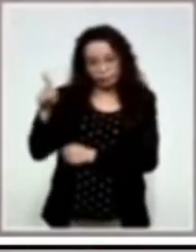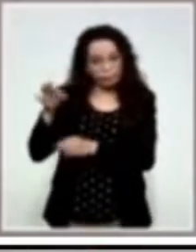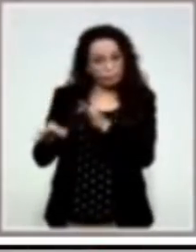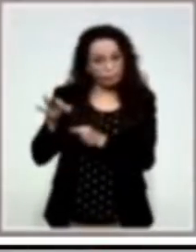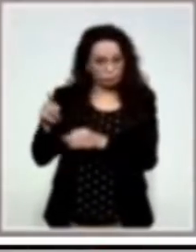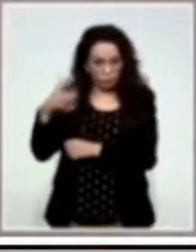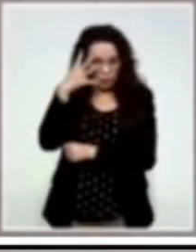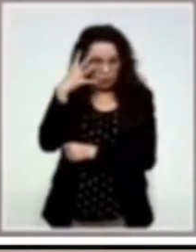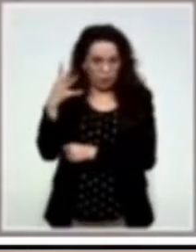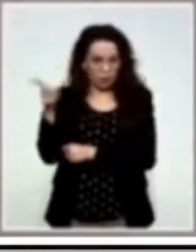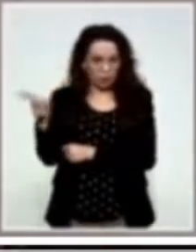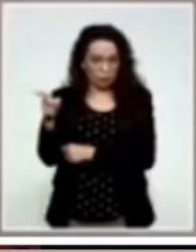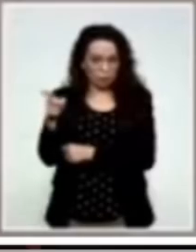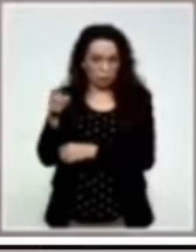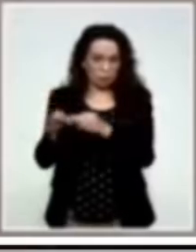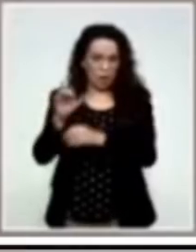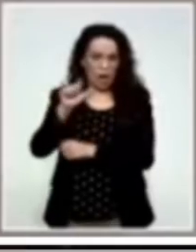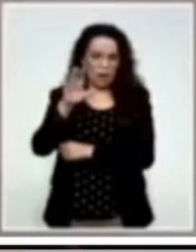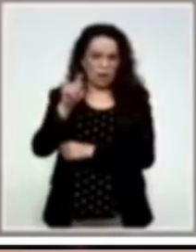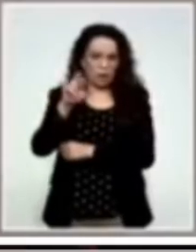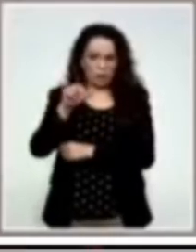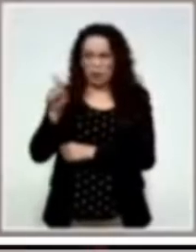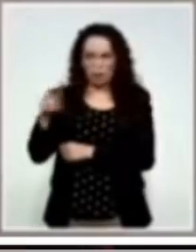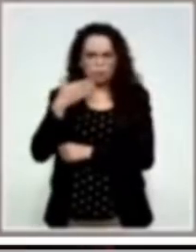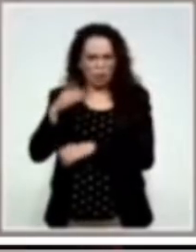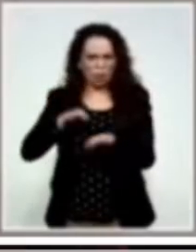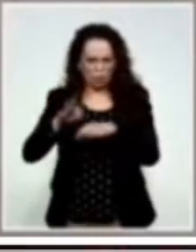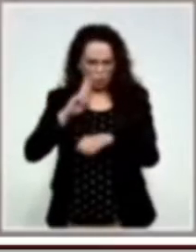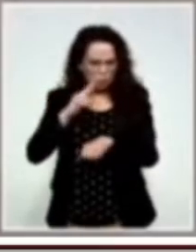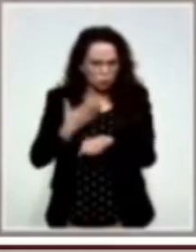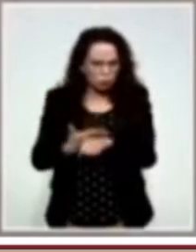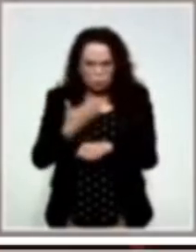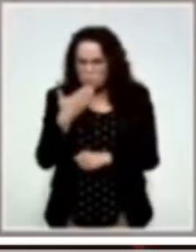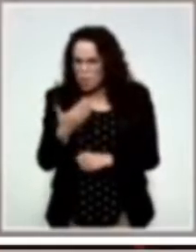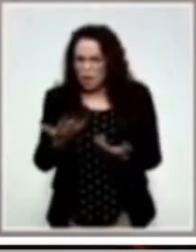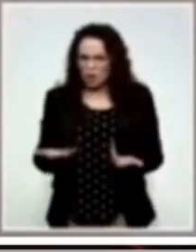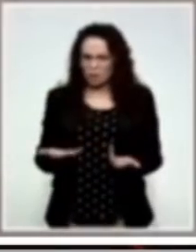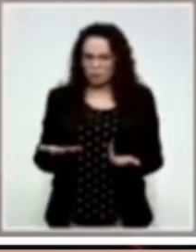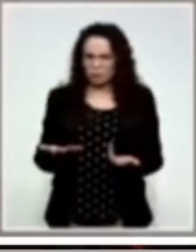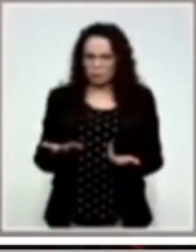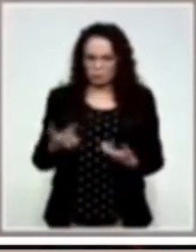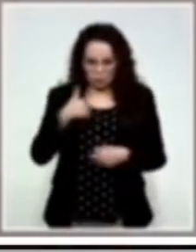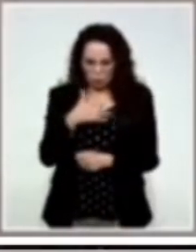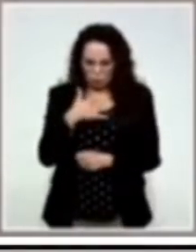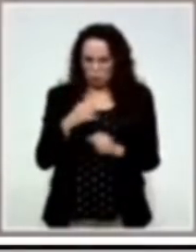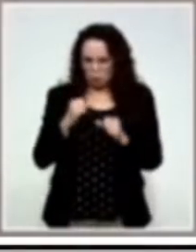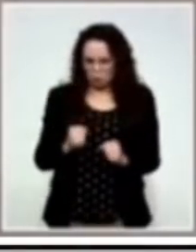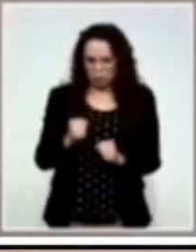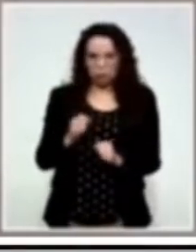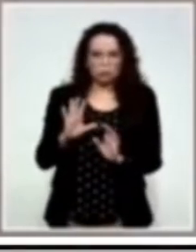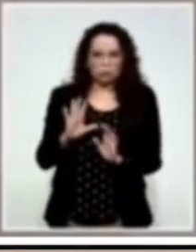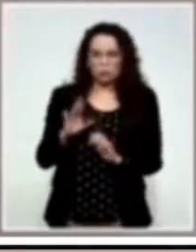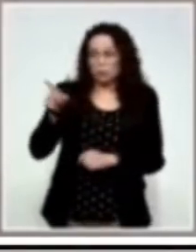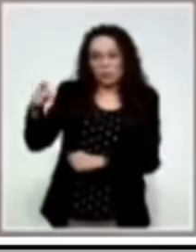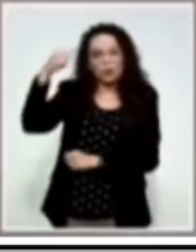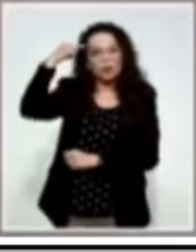ministro serio y es un ministro responsable, y estoy seguro que, no puedo pensar otra cosa, que él estuvo consciente de